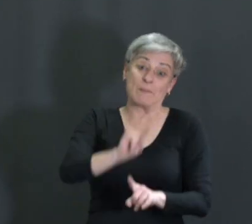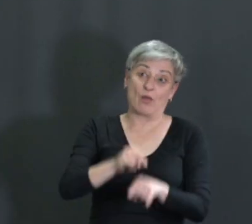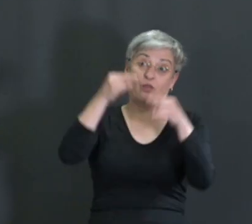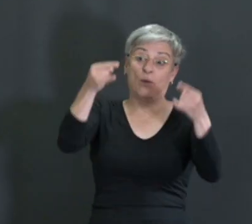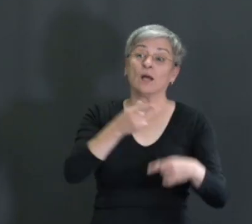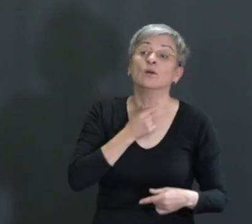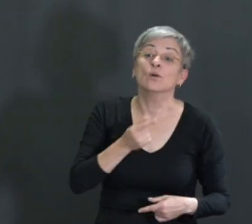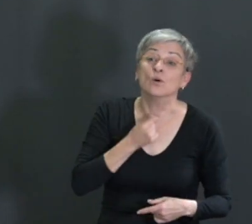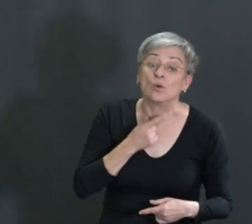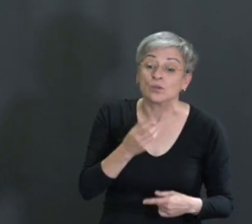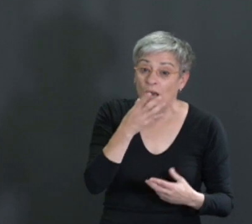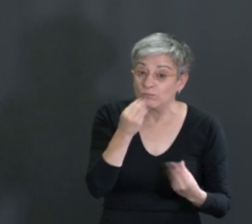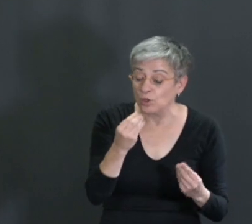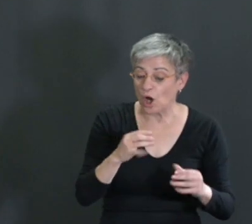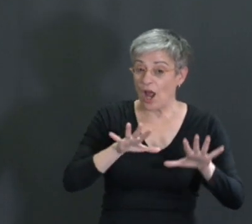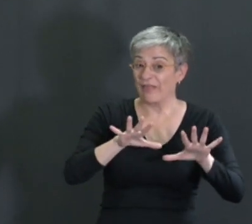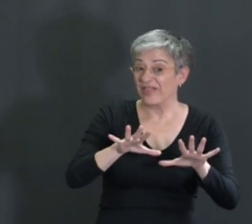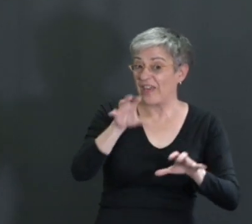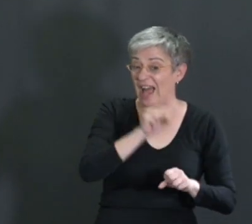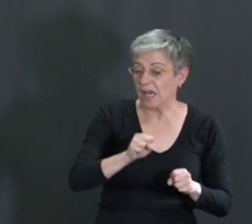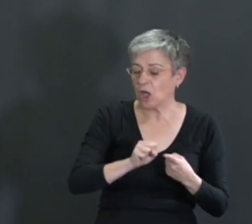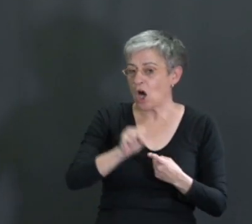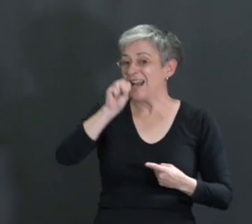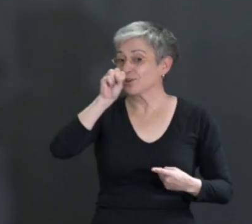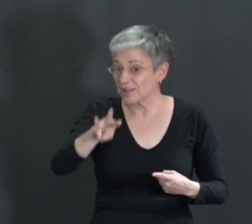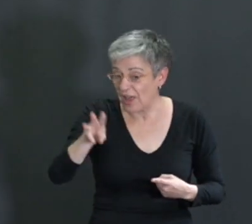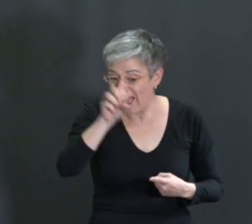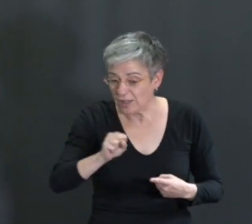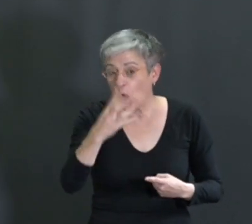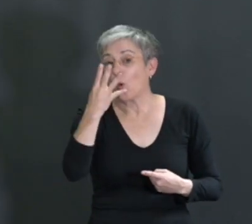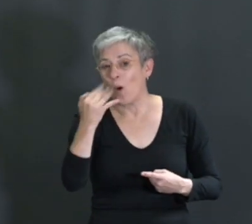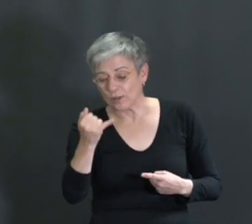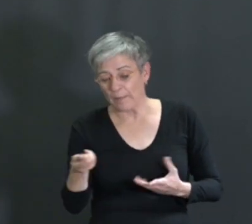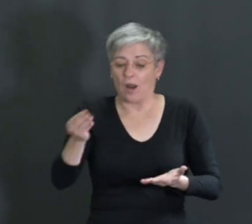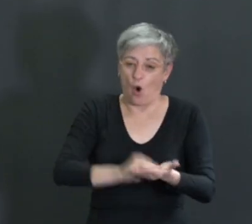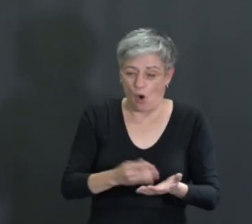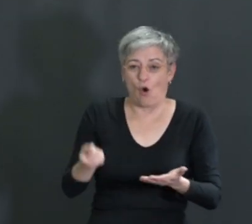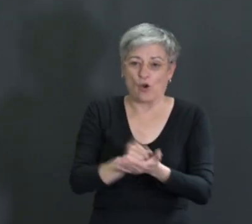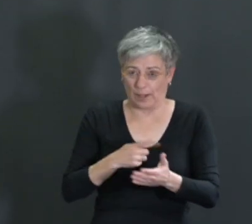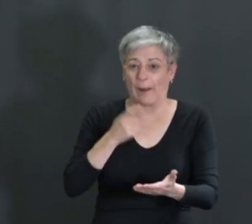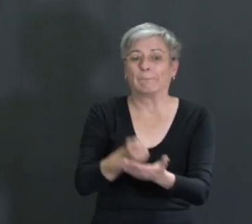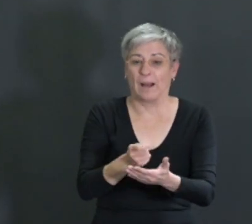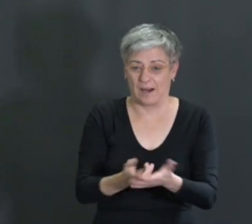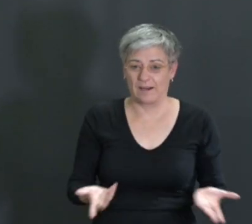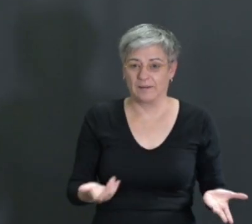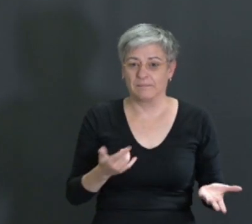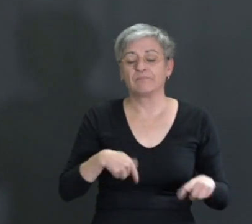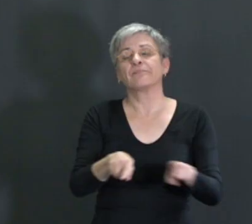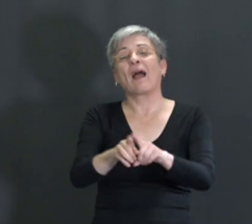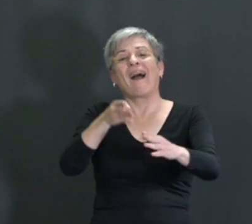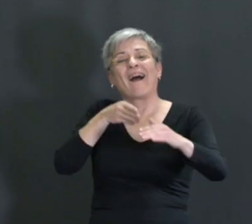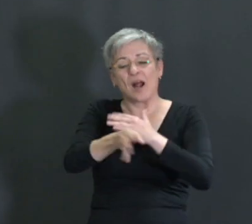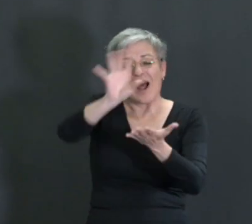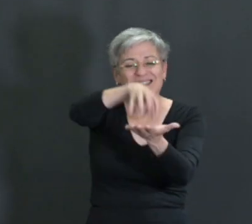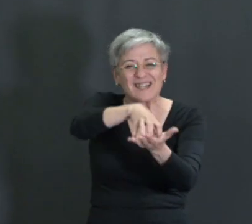si tiene 10 años, a los 13 hay que gastarse otros 4.000, ¿no? La accesibilidad en instalaciones